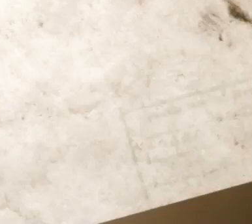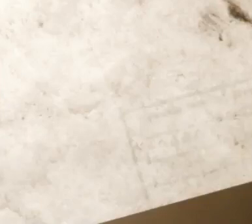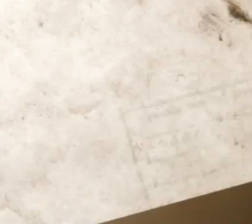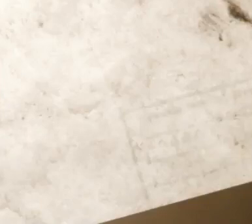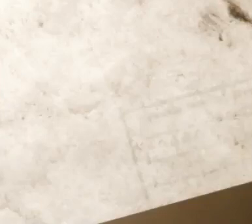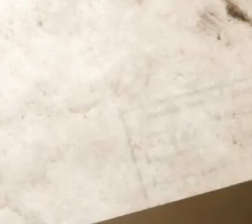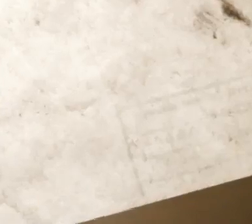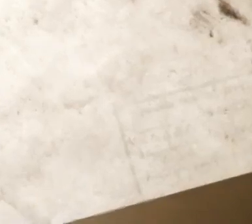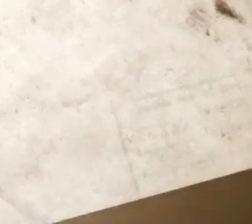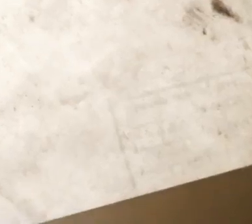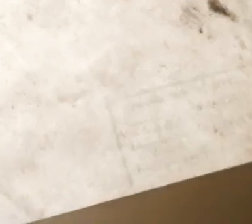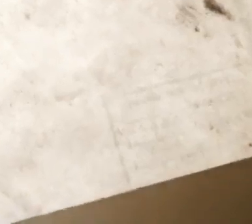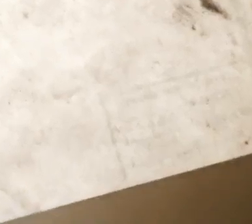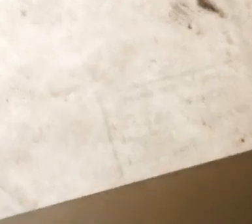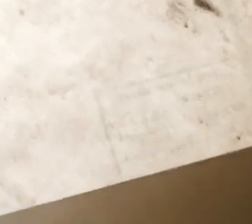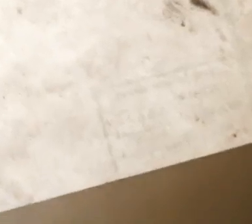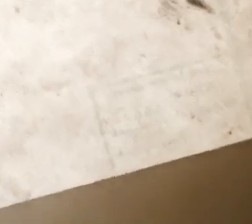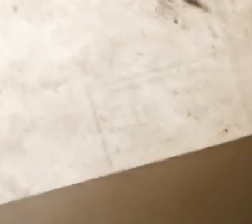museos.